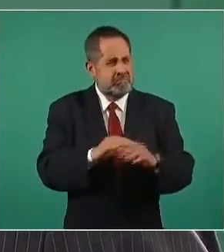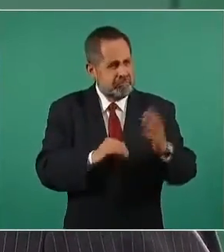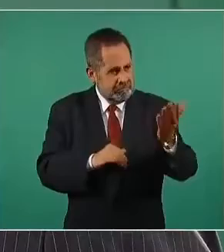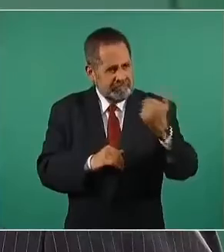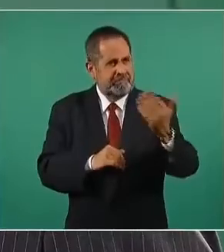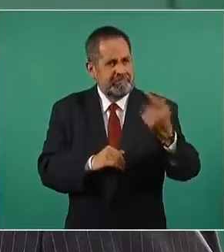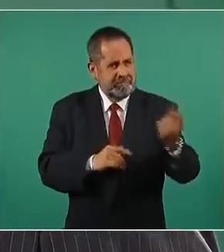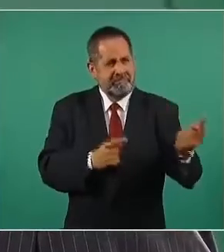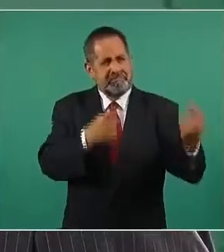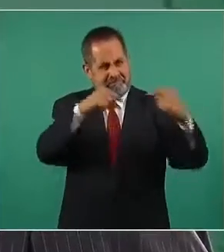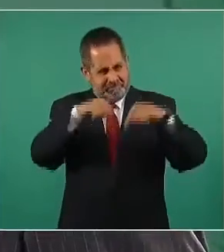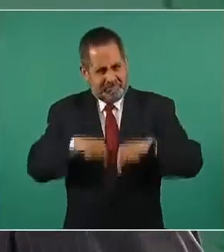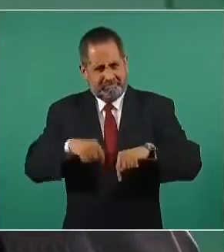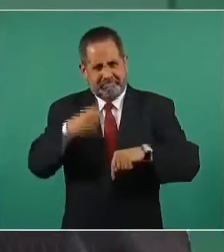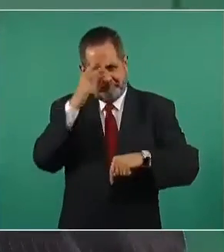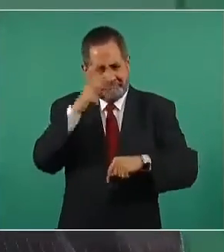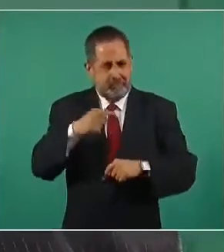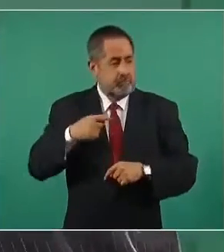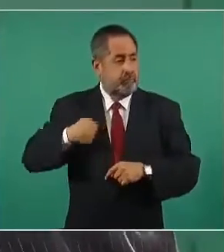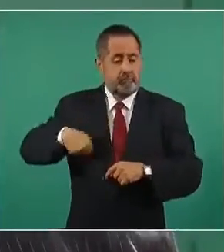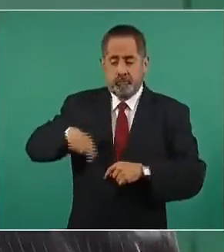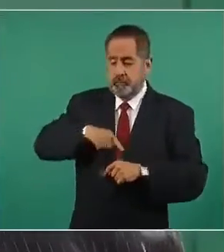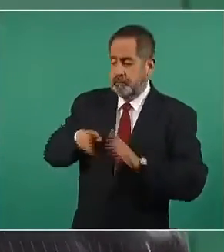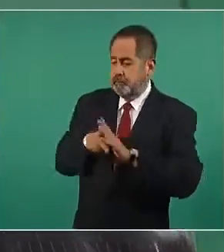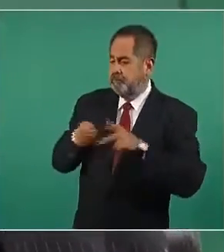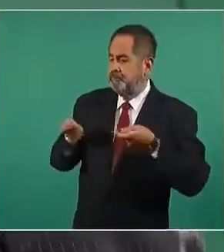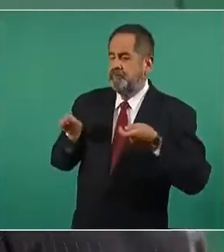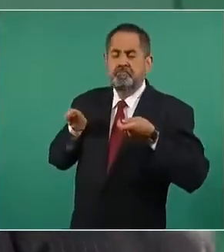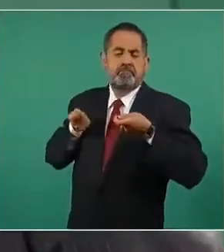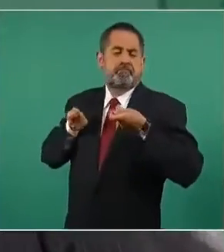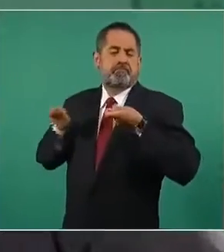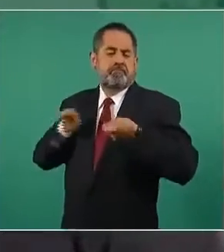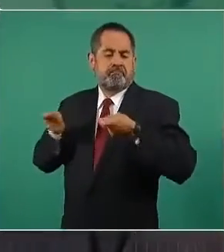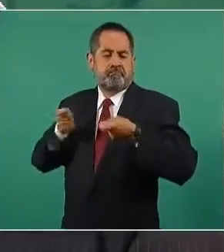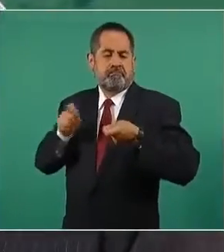venga, porque nosotros controlamos,